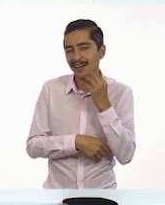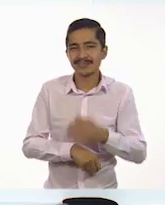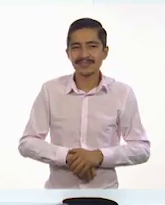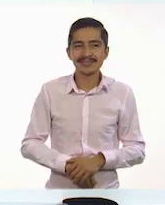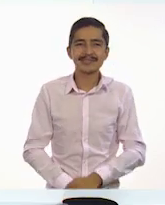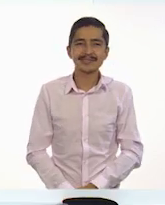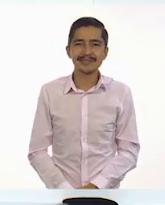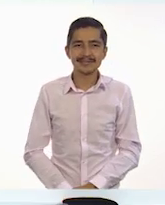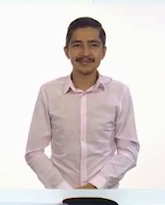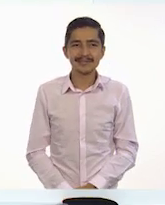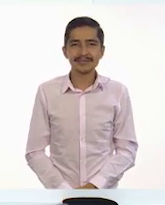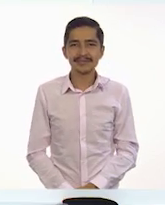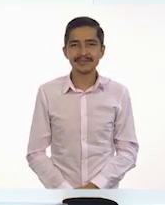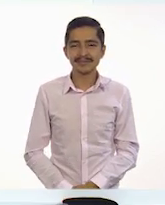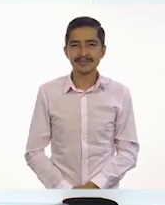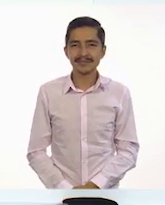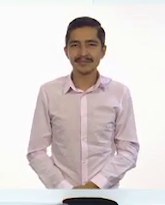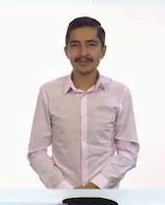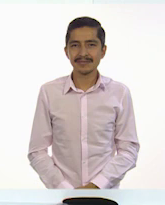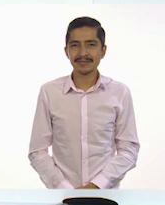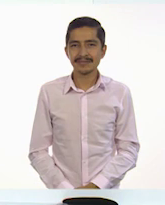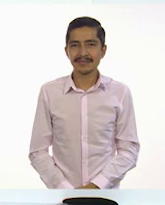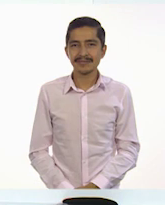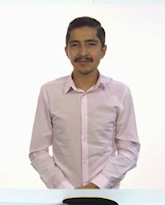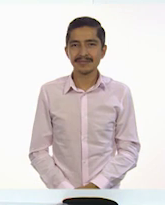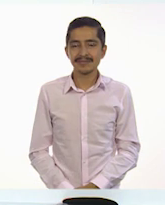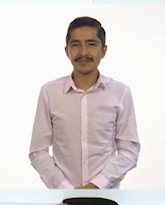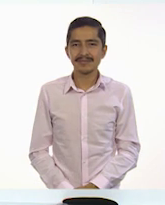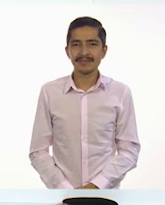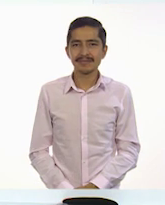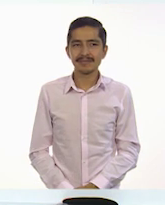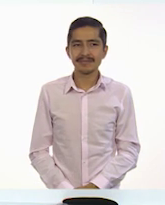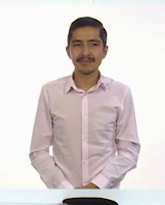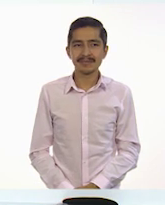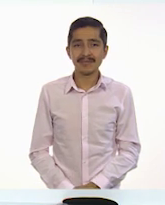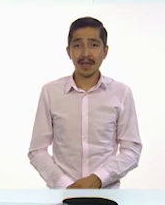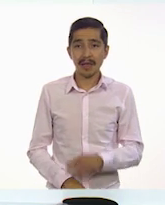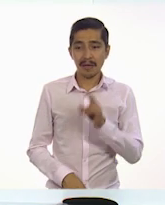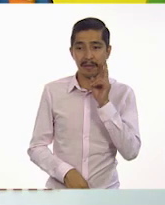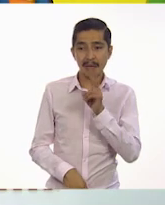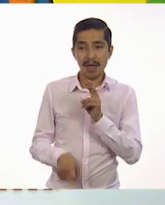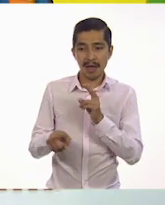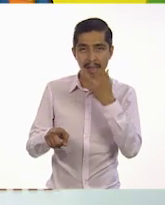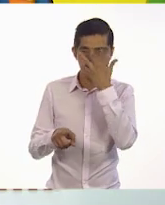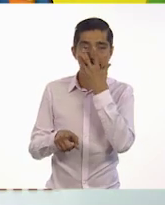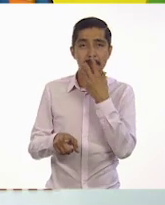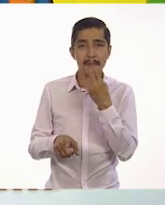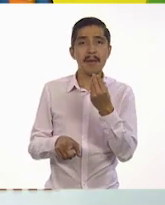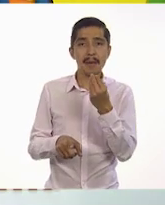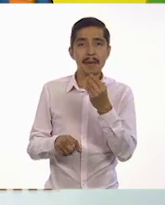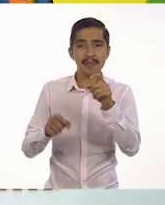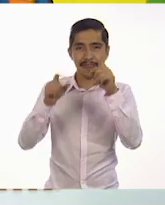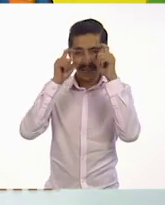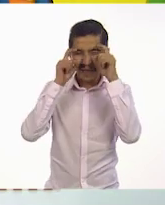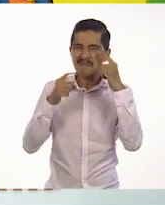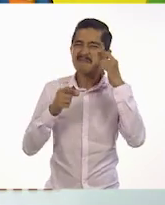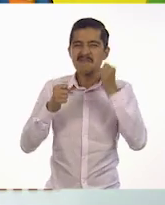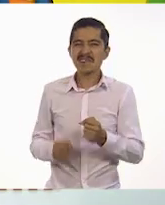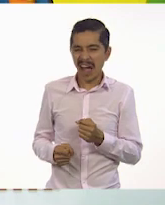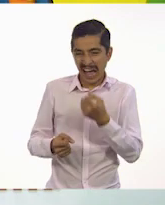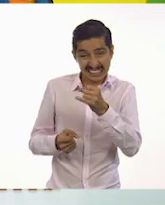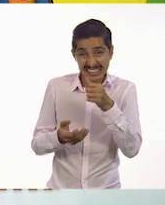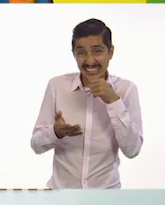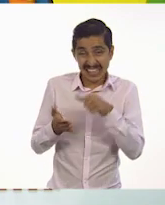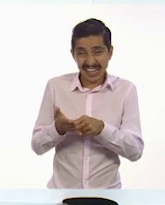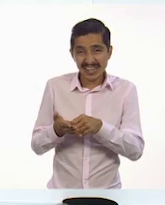Hermosa. Qué bonita palabra. Con tus lentes. Seguro que así sí la va a conquistar. Uy, sí.